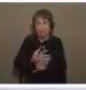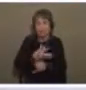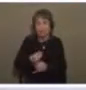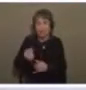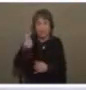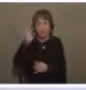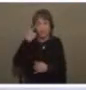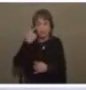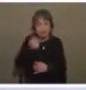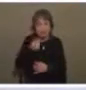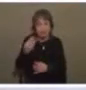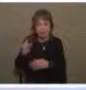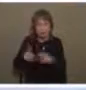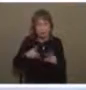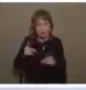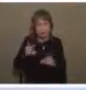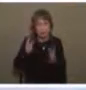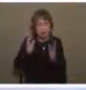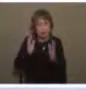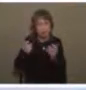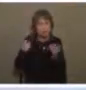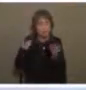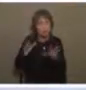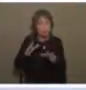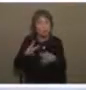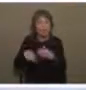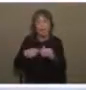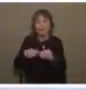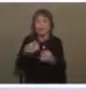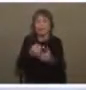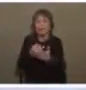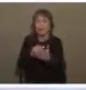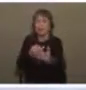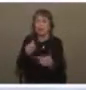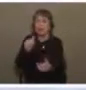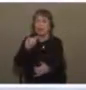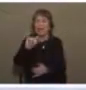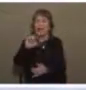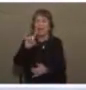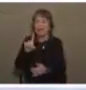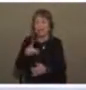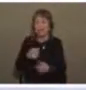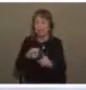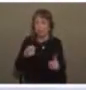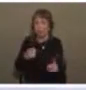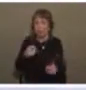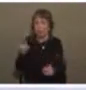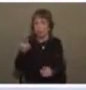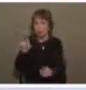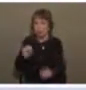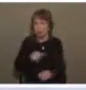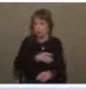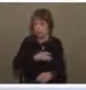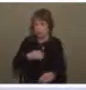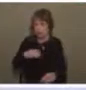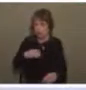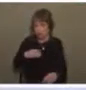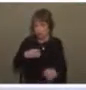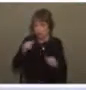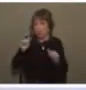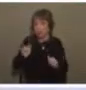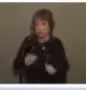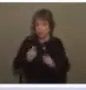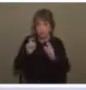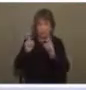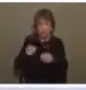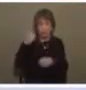importancia de la ayuda económica que proveería el Congreso, si lo provee. en términos de la transformación de Puerto Rico, y sería